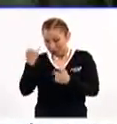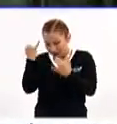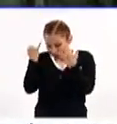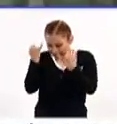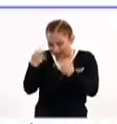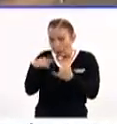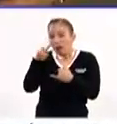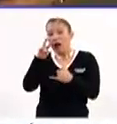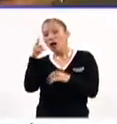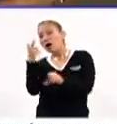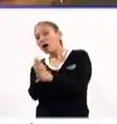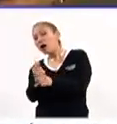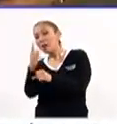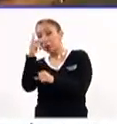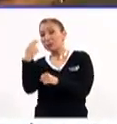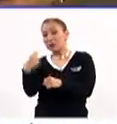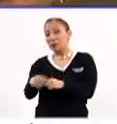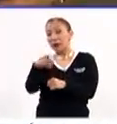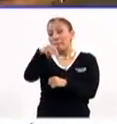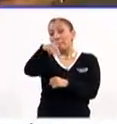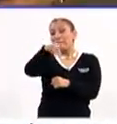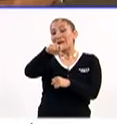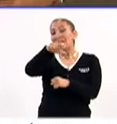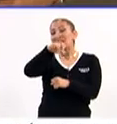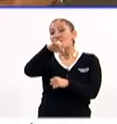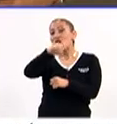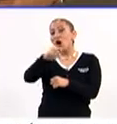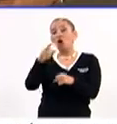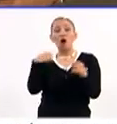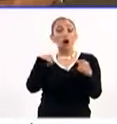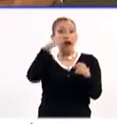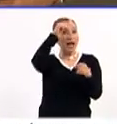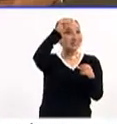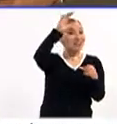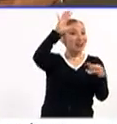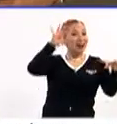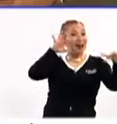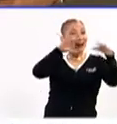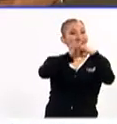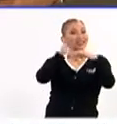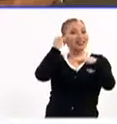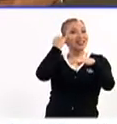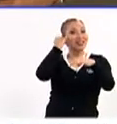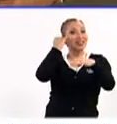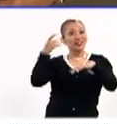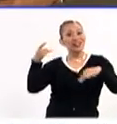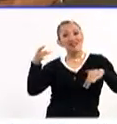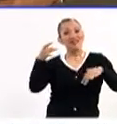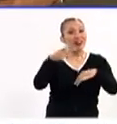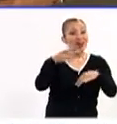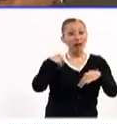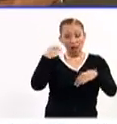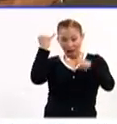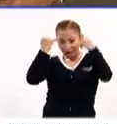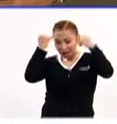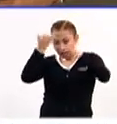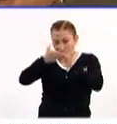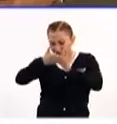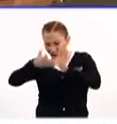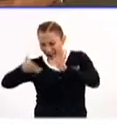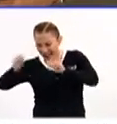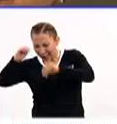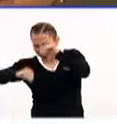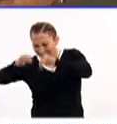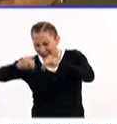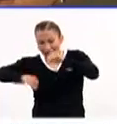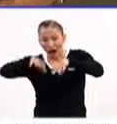decidieron identificar a México, por eso se llama así nuestro país, con los mexicas o aztecas, con los indios derrotados, y construyeron toda esta idea de